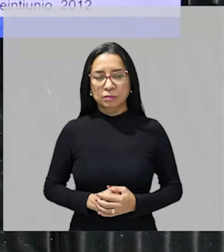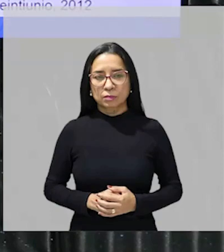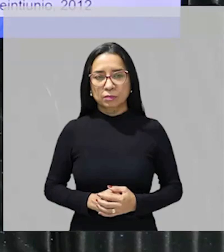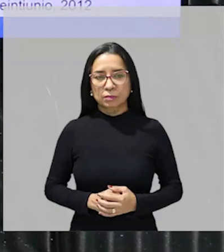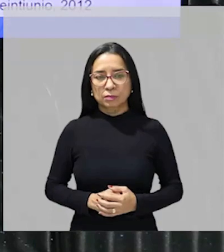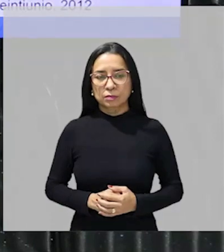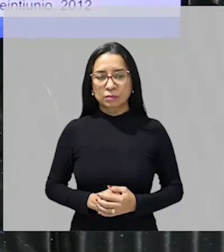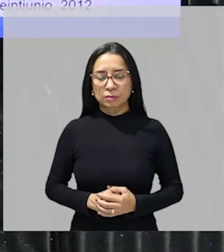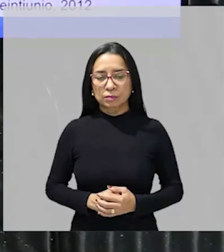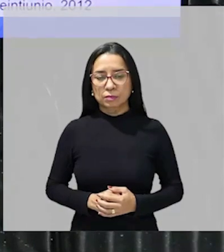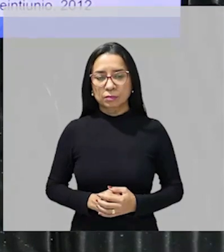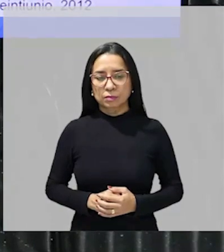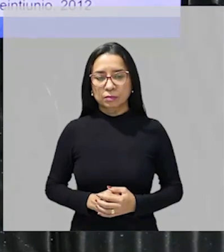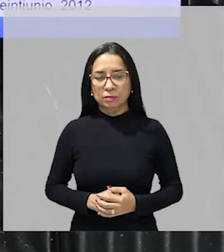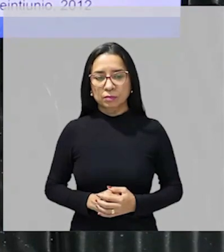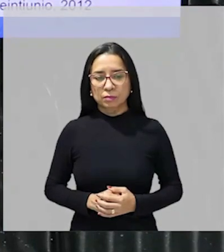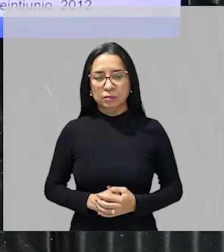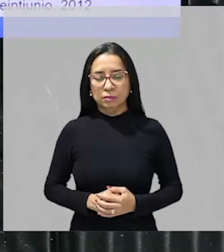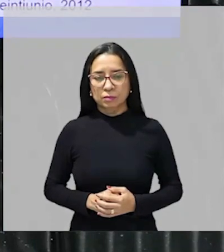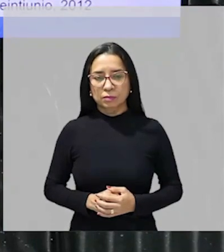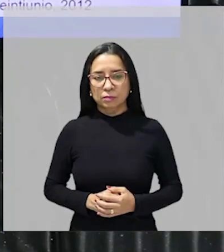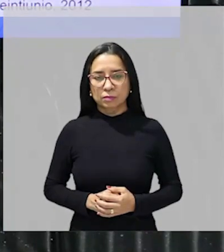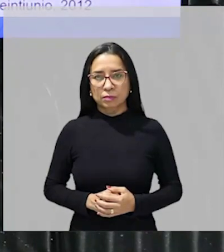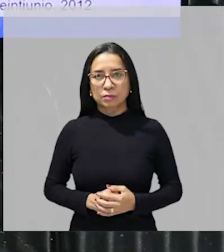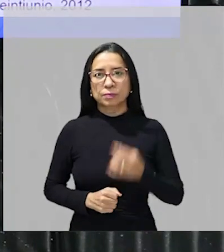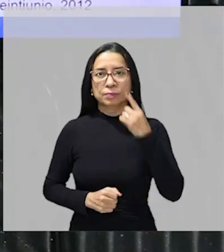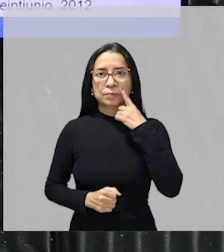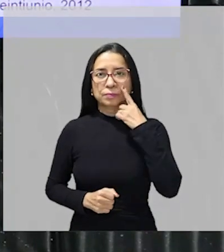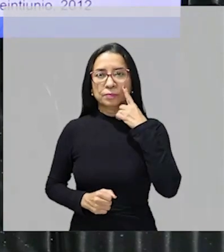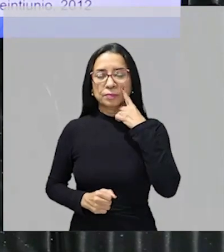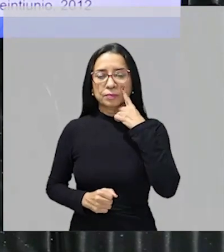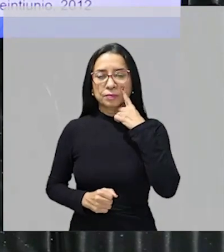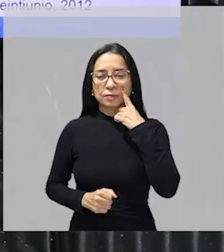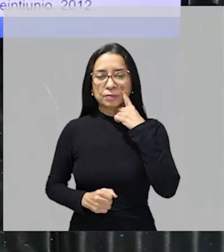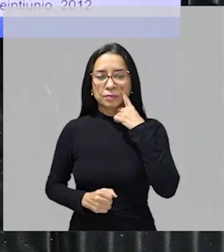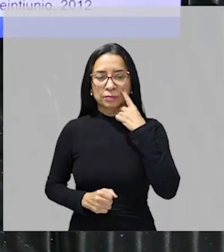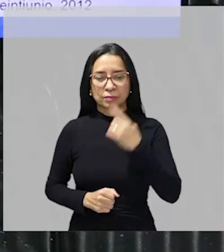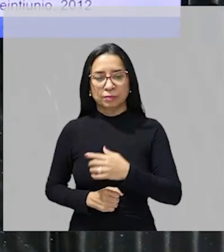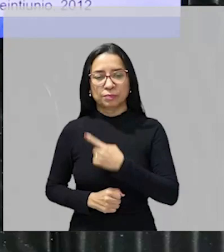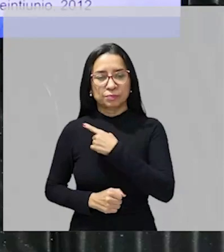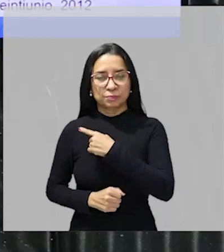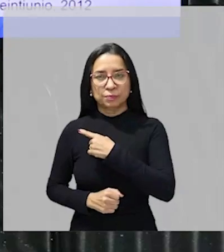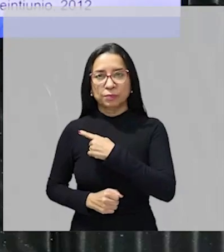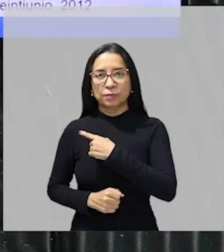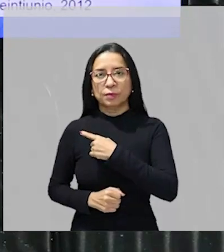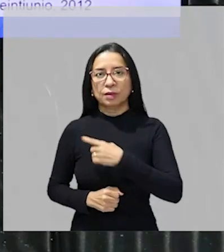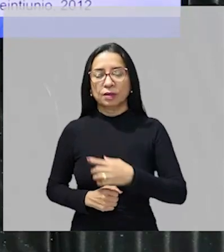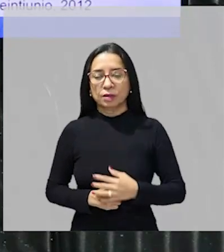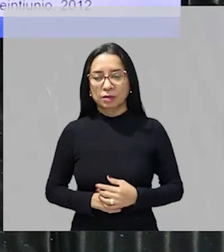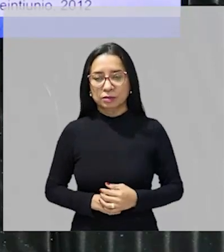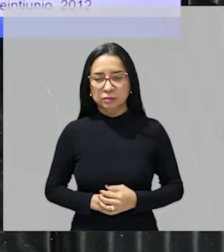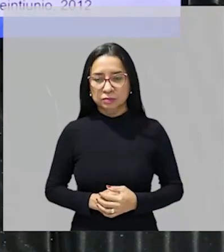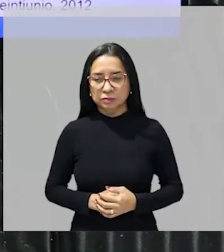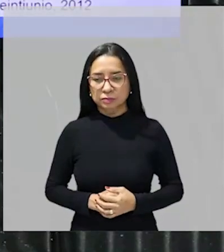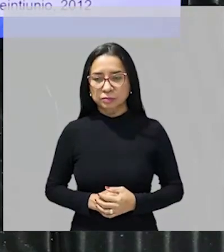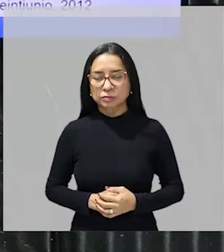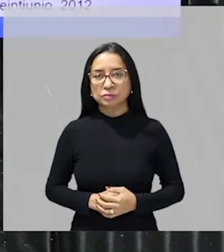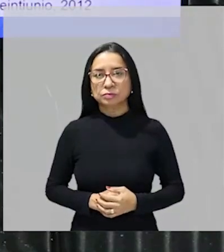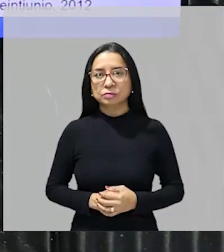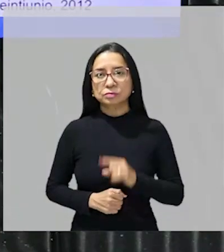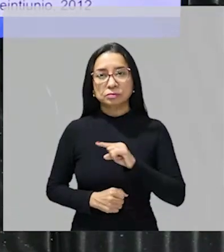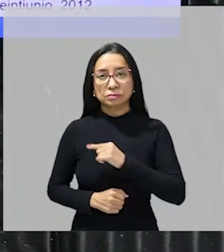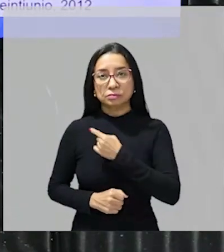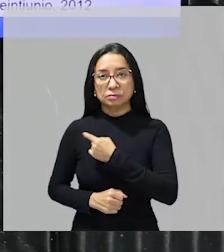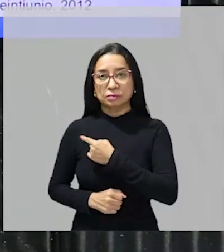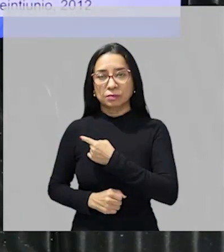los dejaremos dormir. Olha, tá. Los hijos de los días, Buenos Aires, tá? Isso